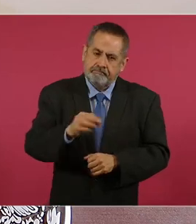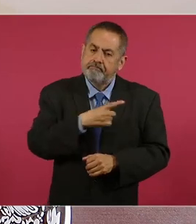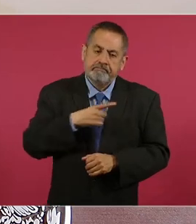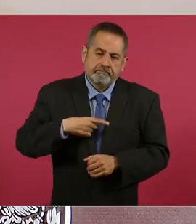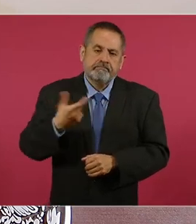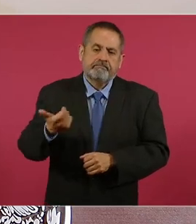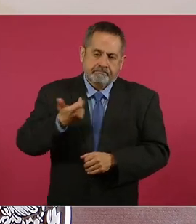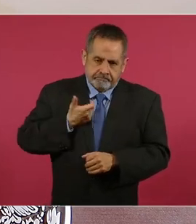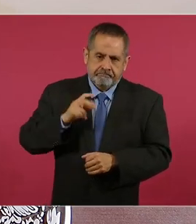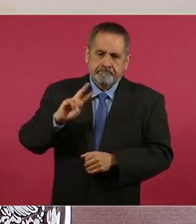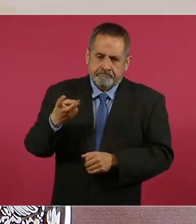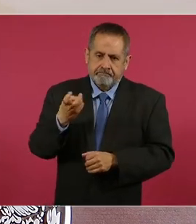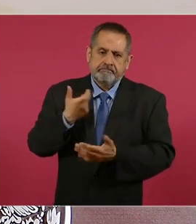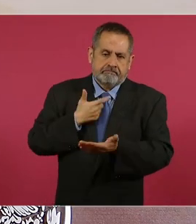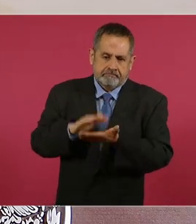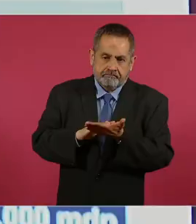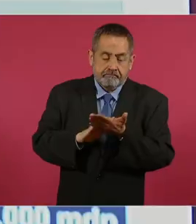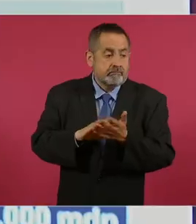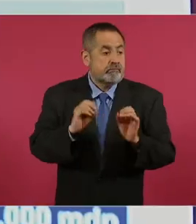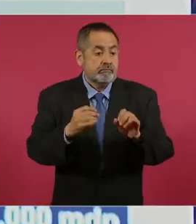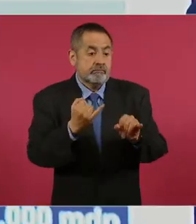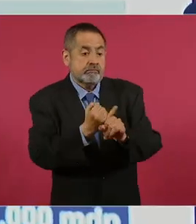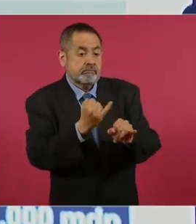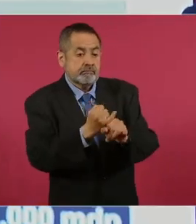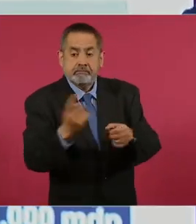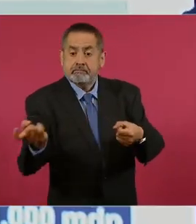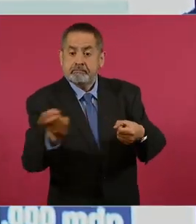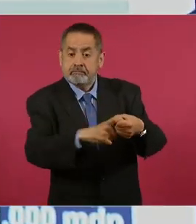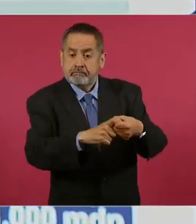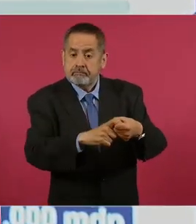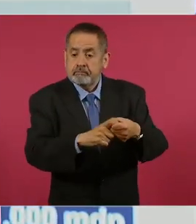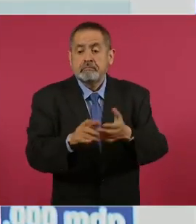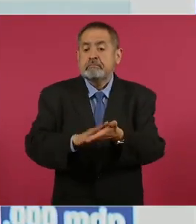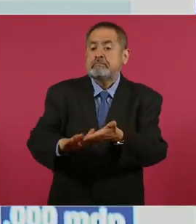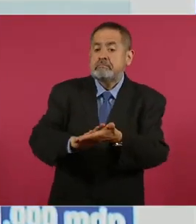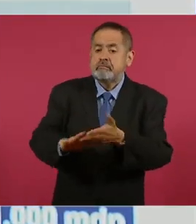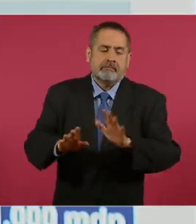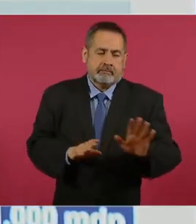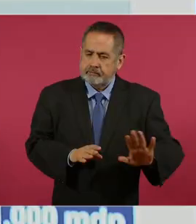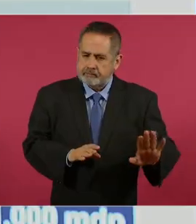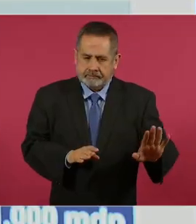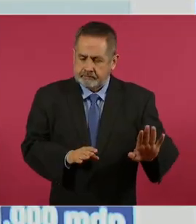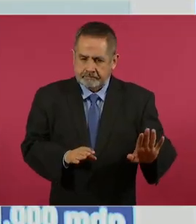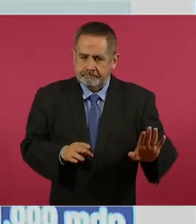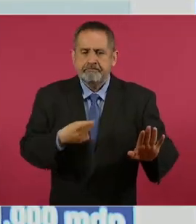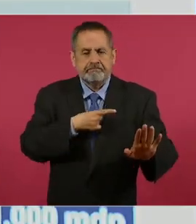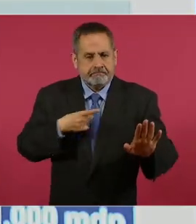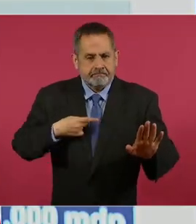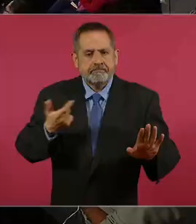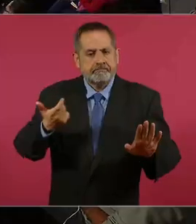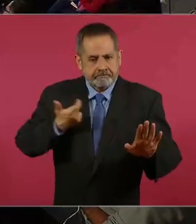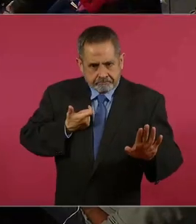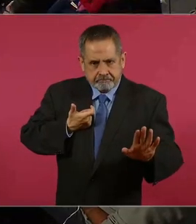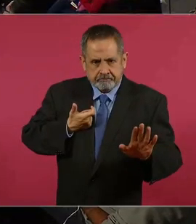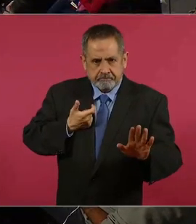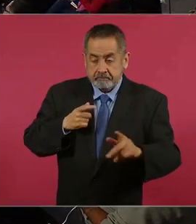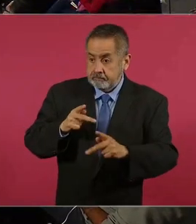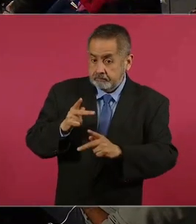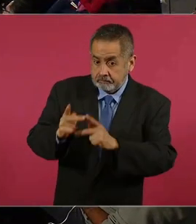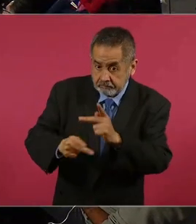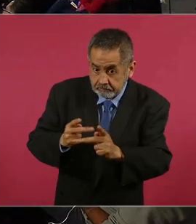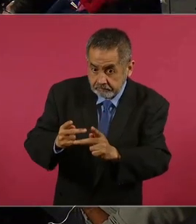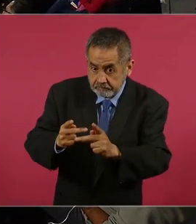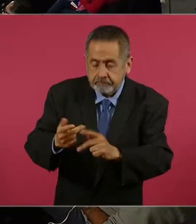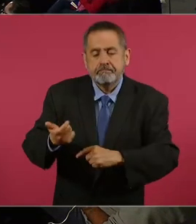por internet, ni mucho menos de créditos, para que por favor no hagan caso de esos comunicados. Y en la que sigue,